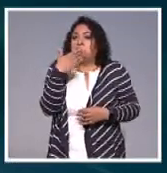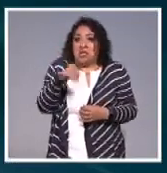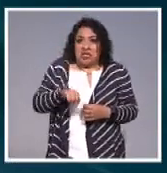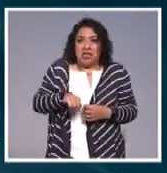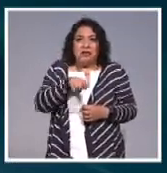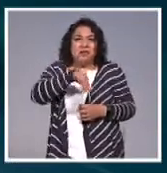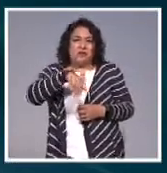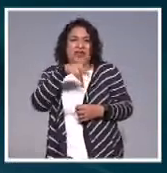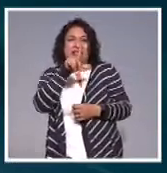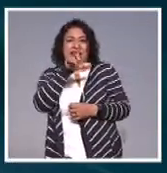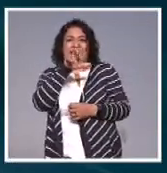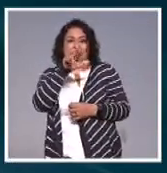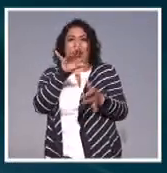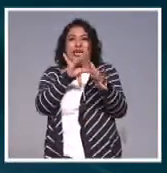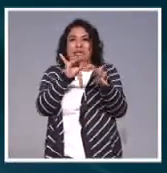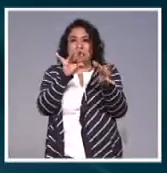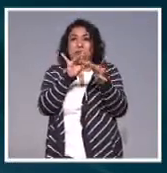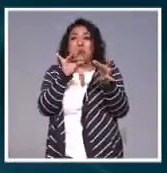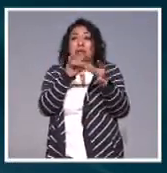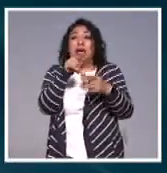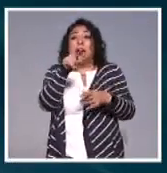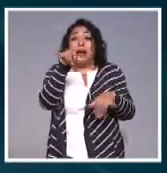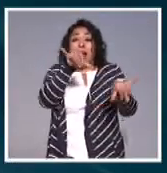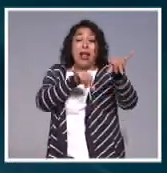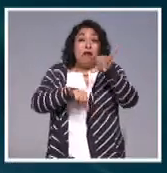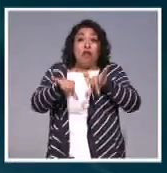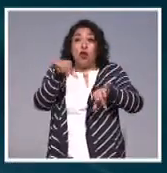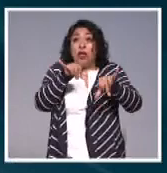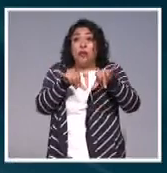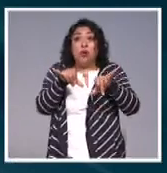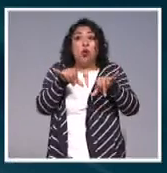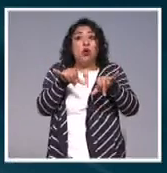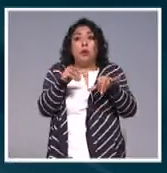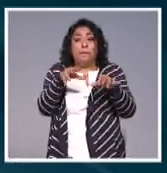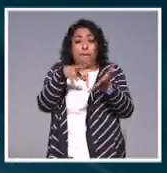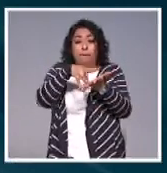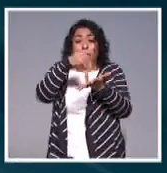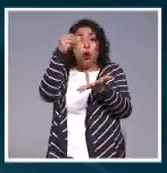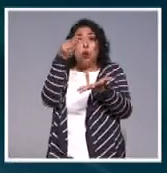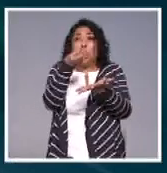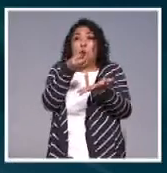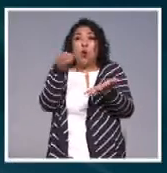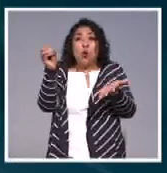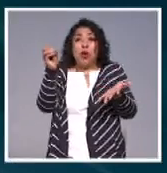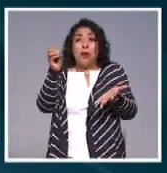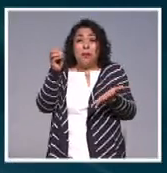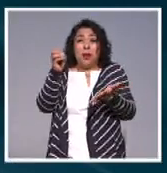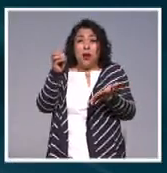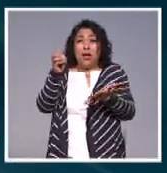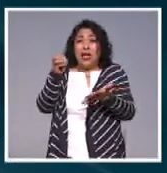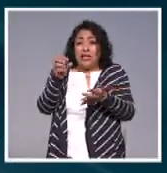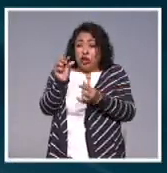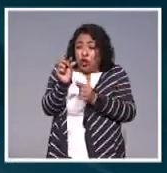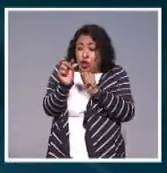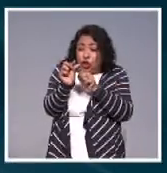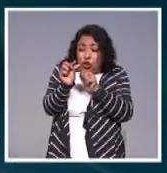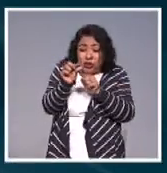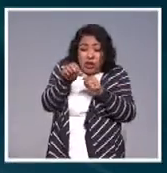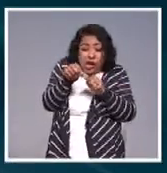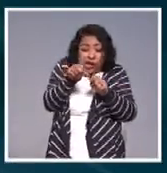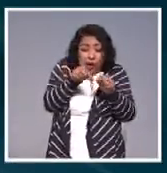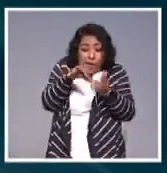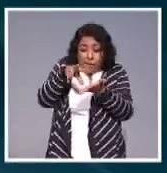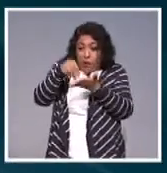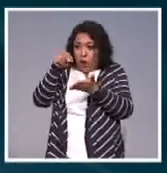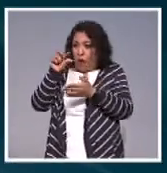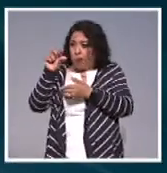nos comentaba Laura antes de entrar al aire que sus laboratorios están privados de polvo porque las herramientas con las que trabajan son más pequeñas que las